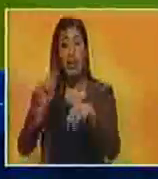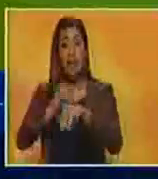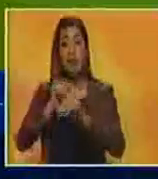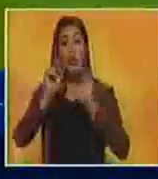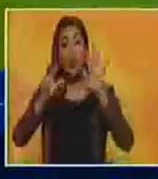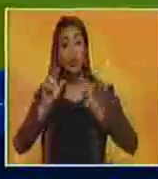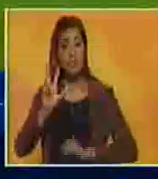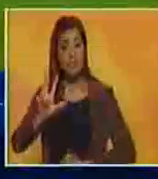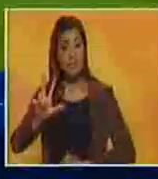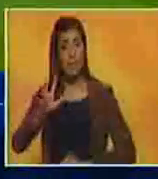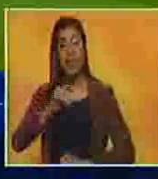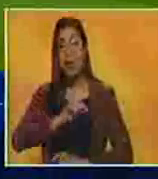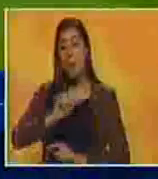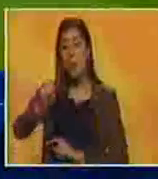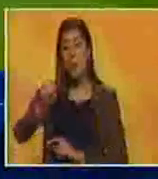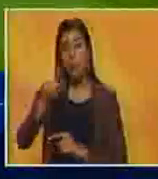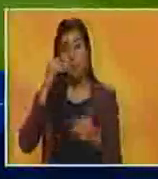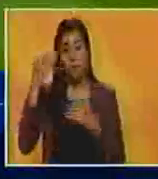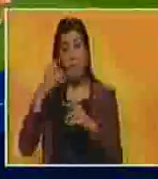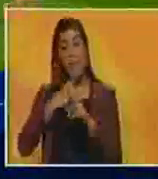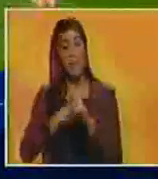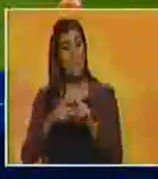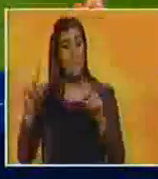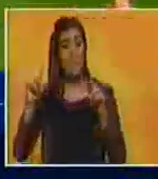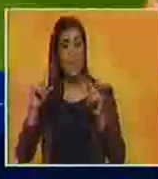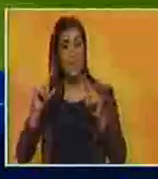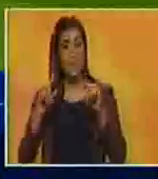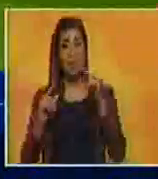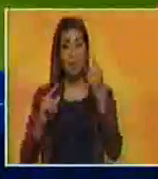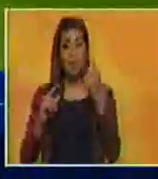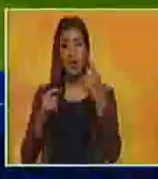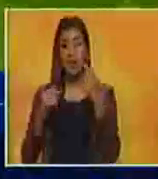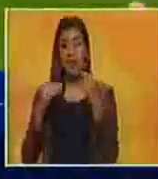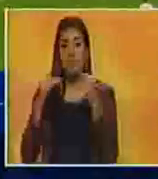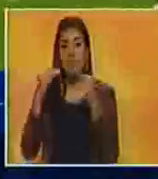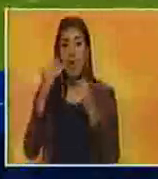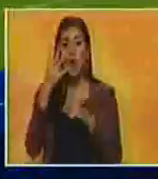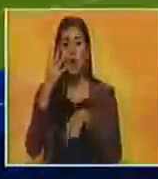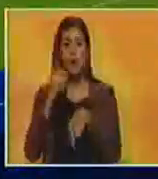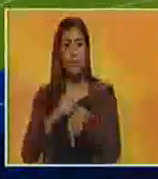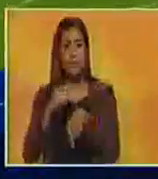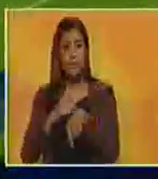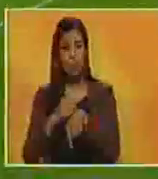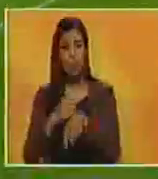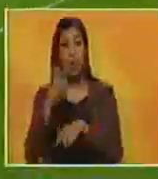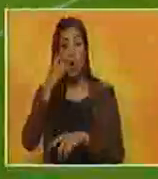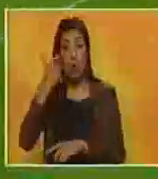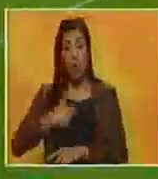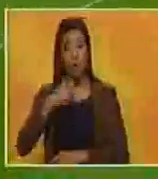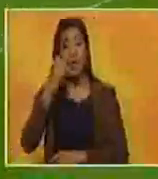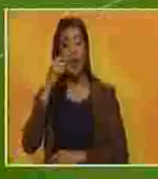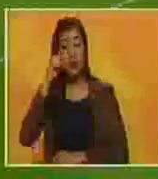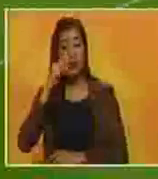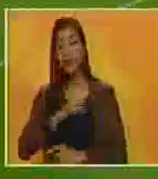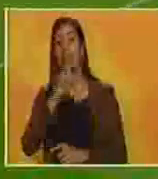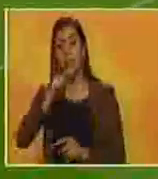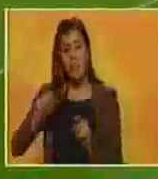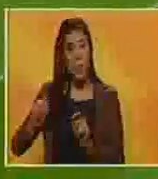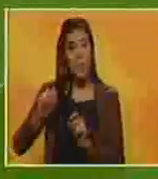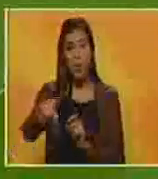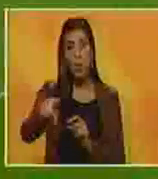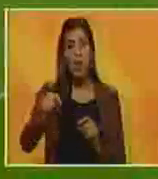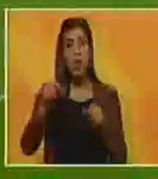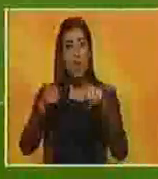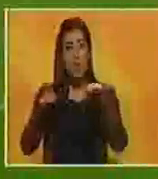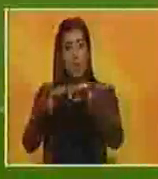minuto 83 por intermedio de Malcolm, pero esa ventaja duró apenas 4 minutos cuando Mauro Icardi anotó el empate